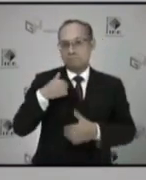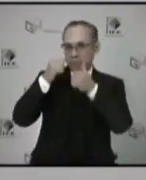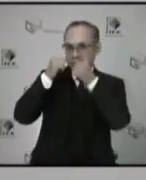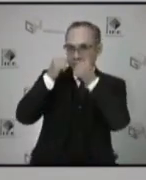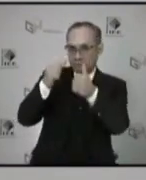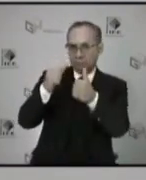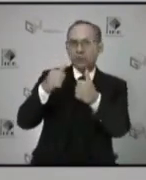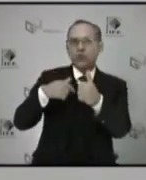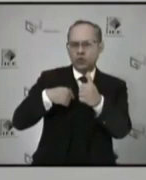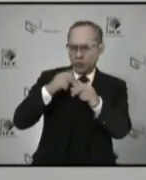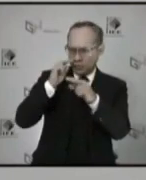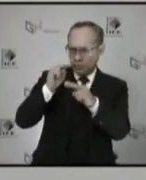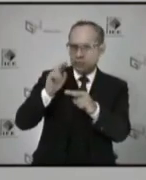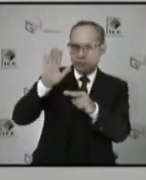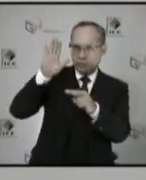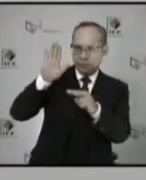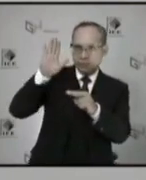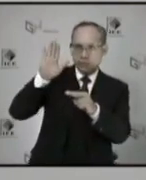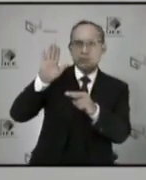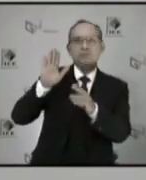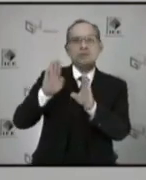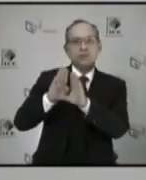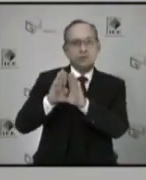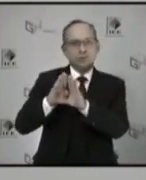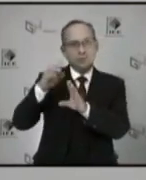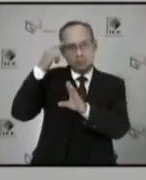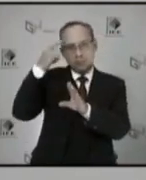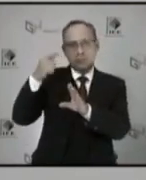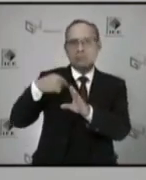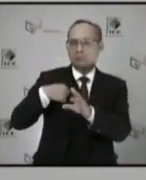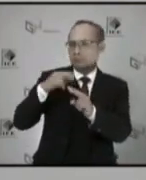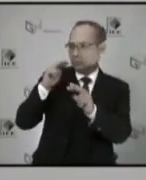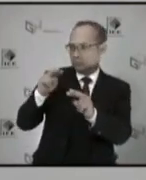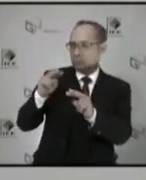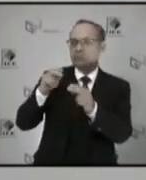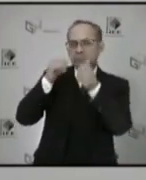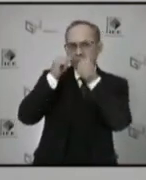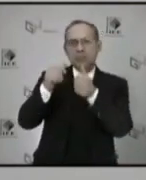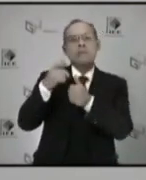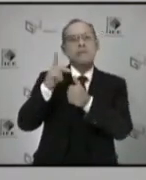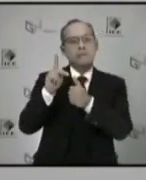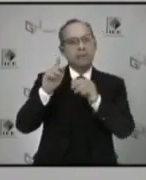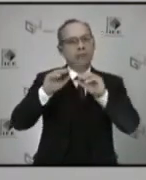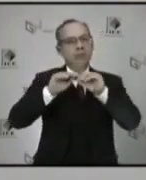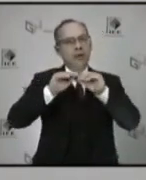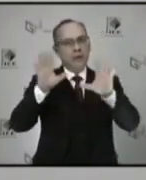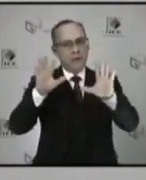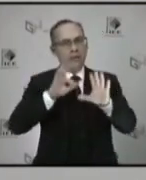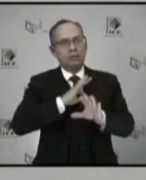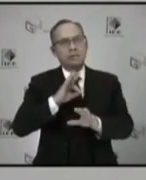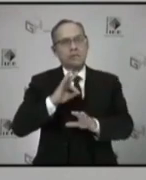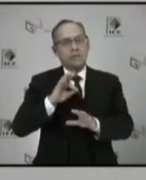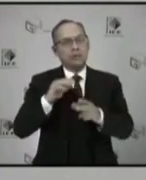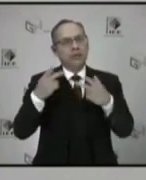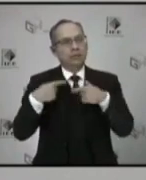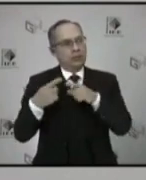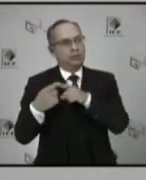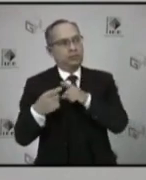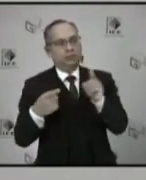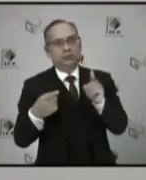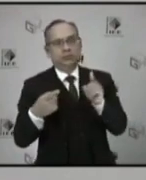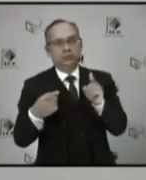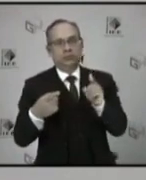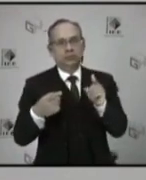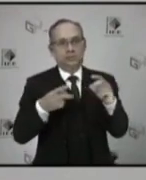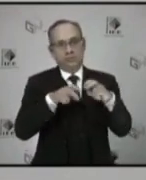palabra, pero les pido sean más claros, no solamente para que los pueda ver yo, sino para que los puedan ver quienes nos acompañan. Al no pedir nadie la